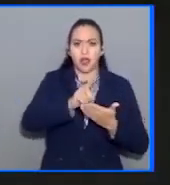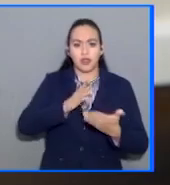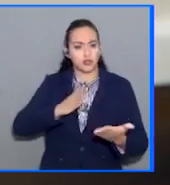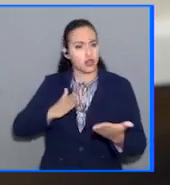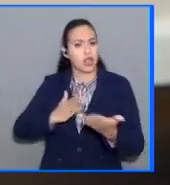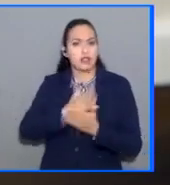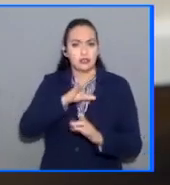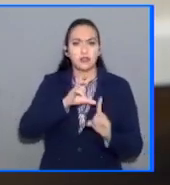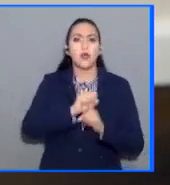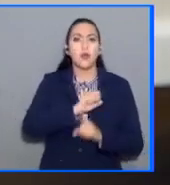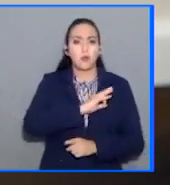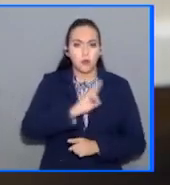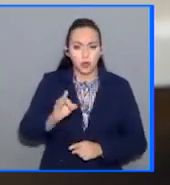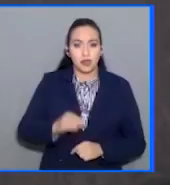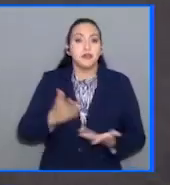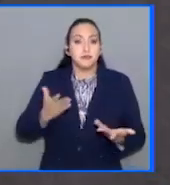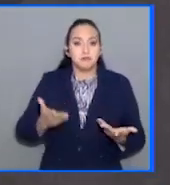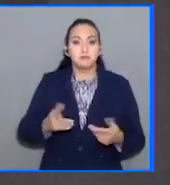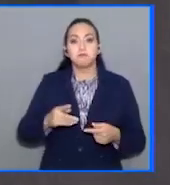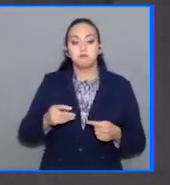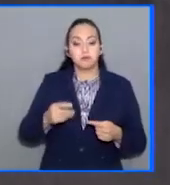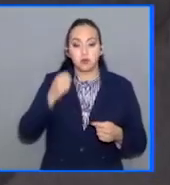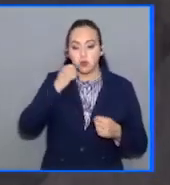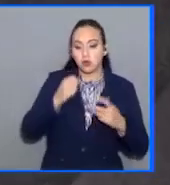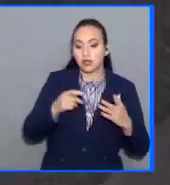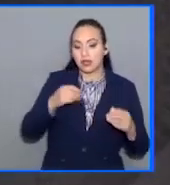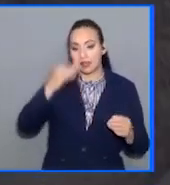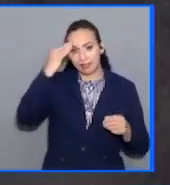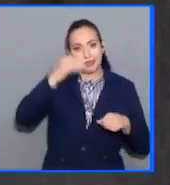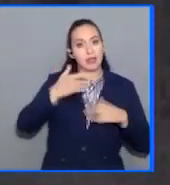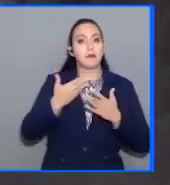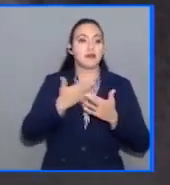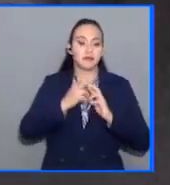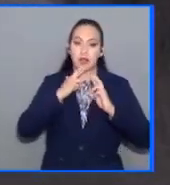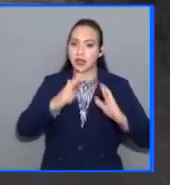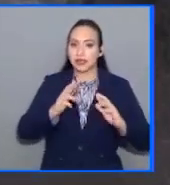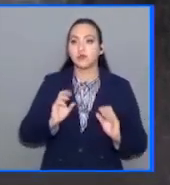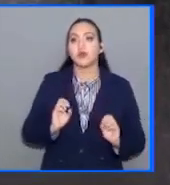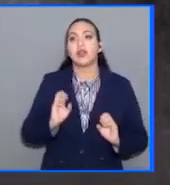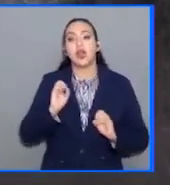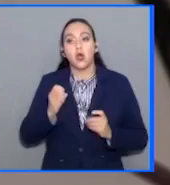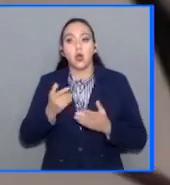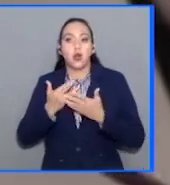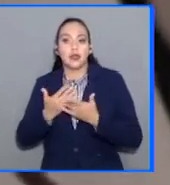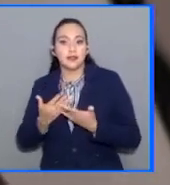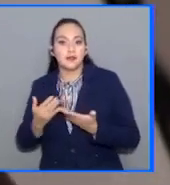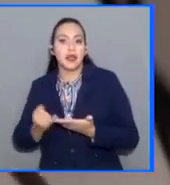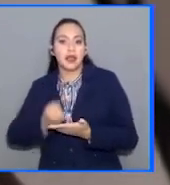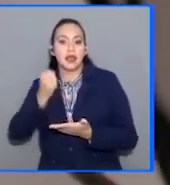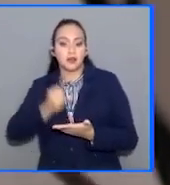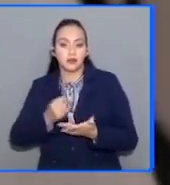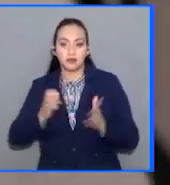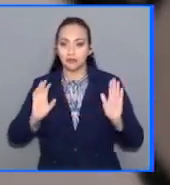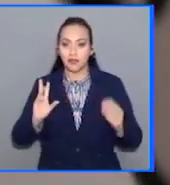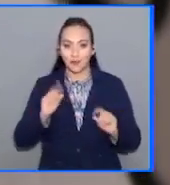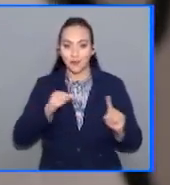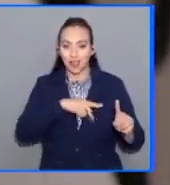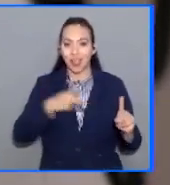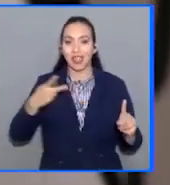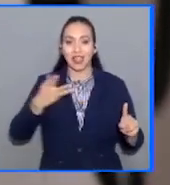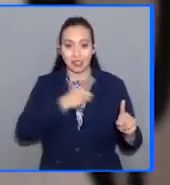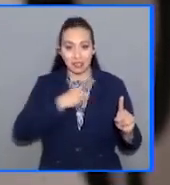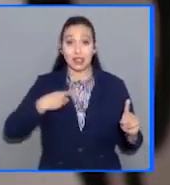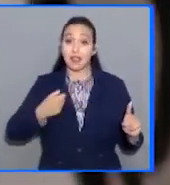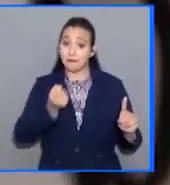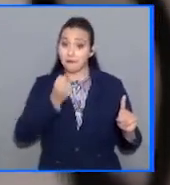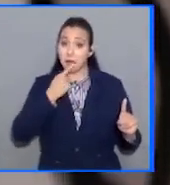que transcurre entre la notificación de la ejecutoria de amparo y el momento en que se emite el protocolo para la transferencia de pacientes, se